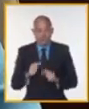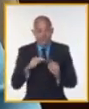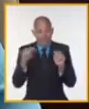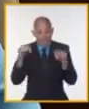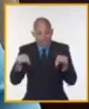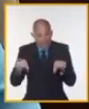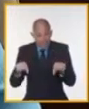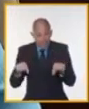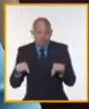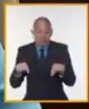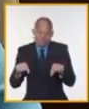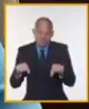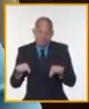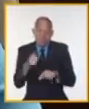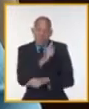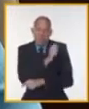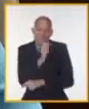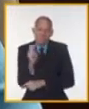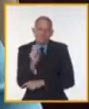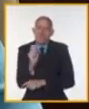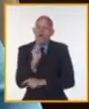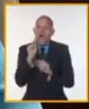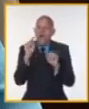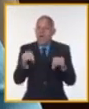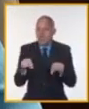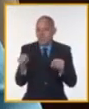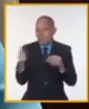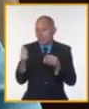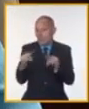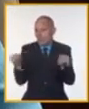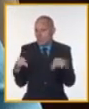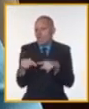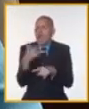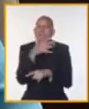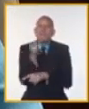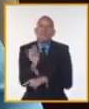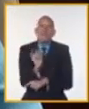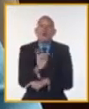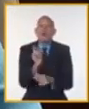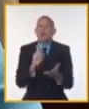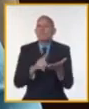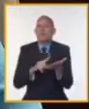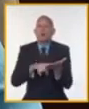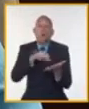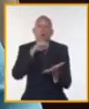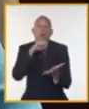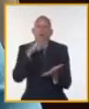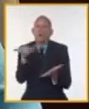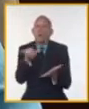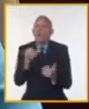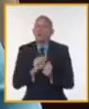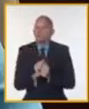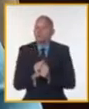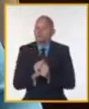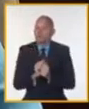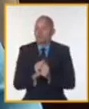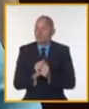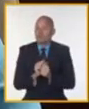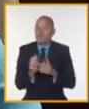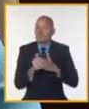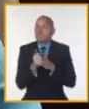profesor, también tiene un rol de padre. Y tiene un rol también de tutor, no solo político, de